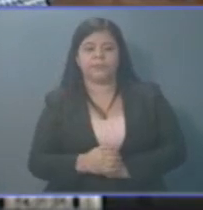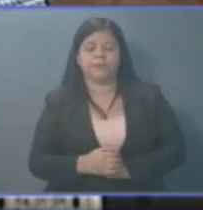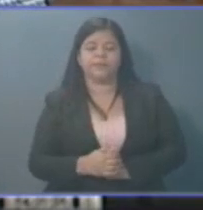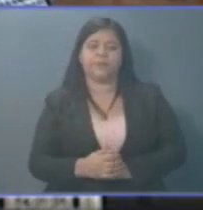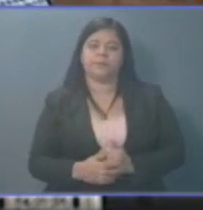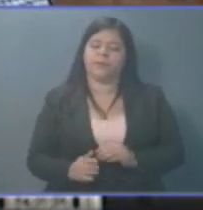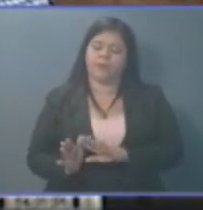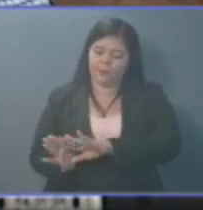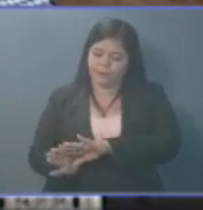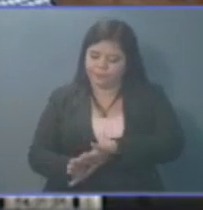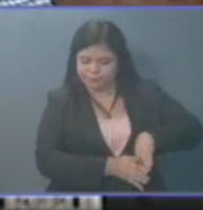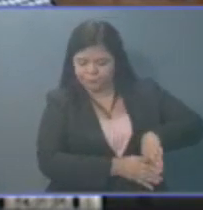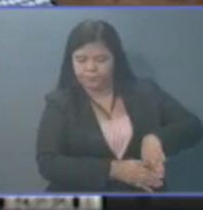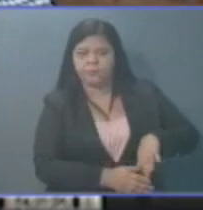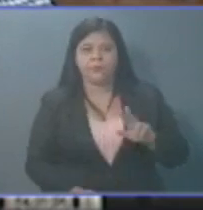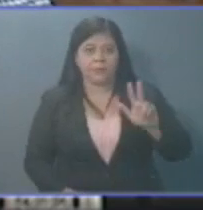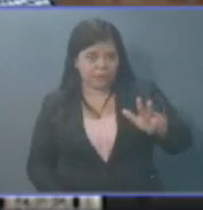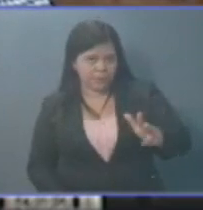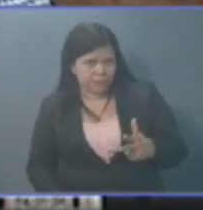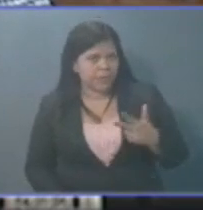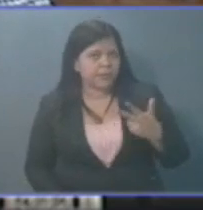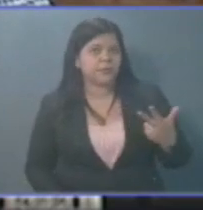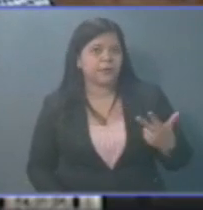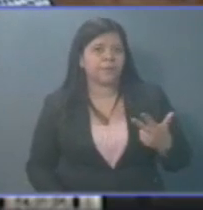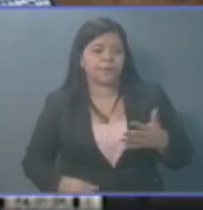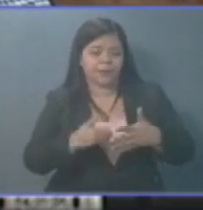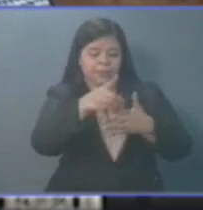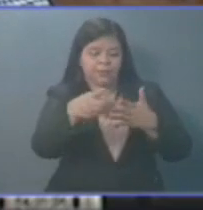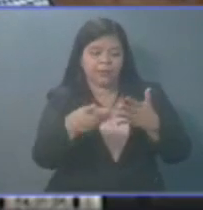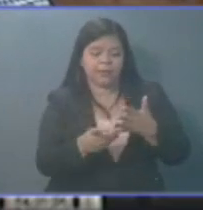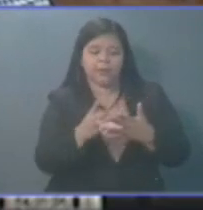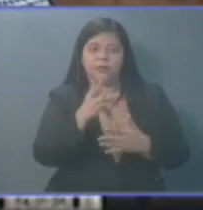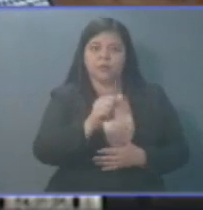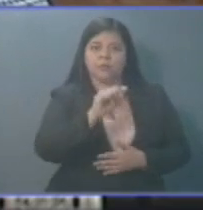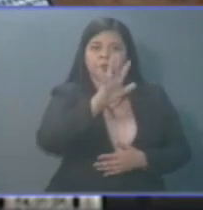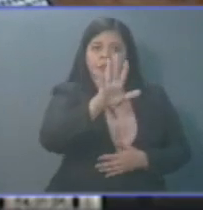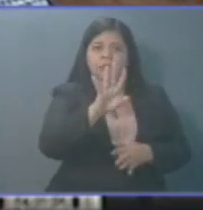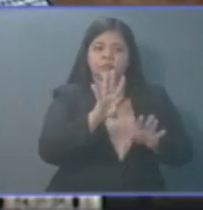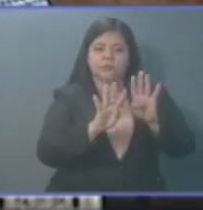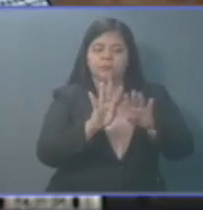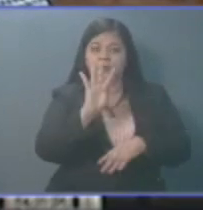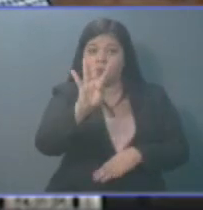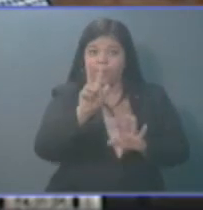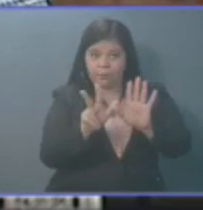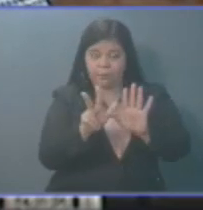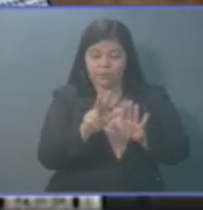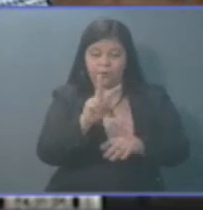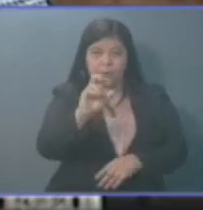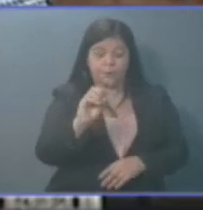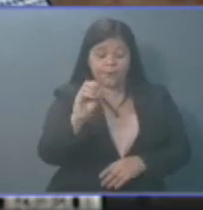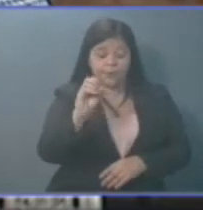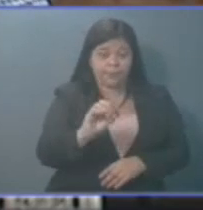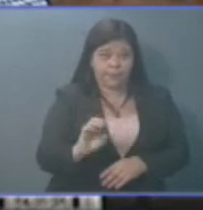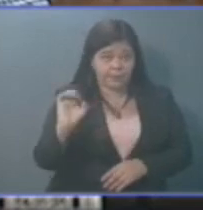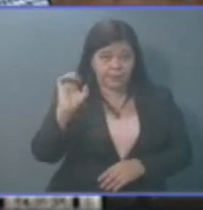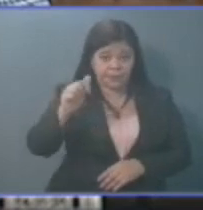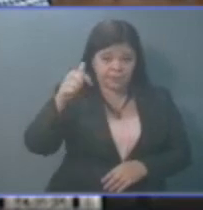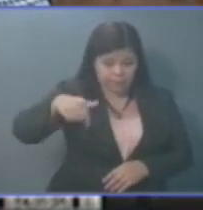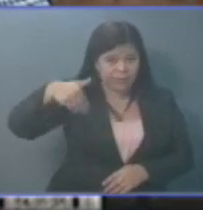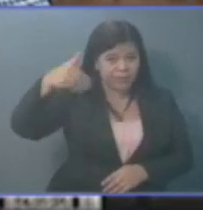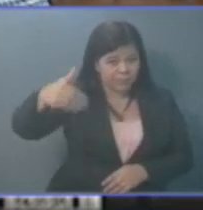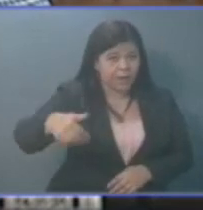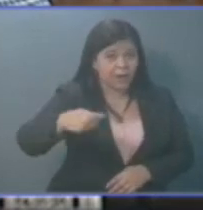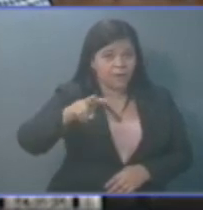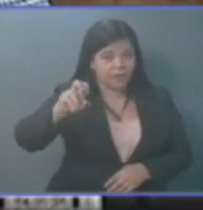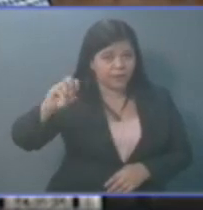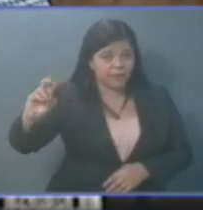3. Que el decreto legislativo 548 de fecha 20 de enero del 2020, publicado